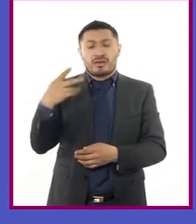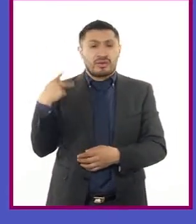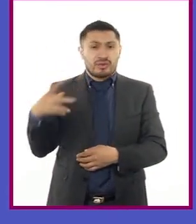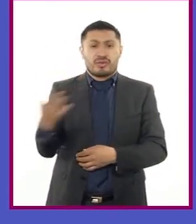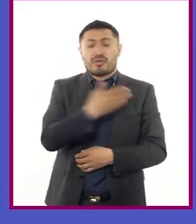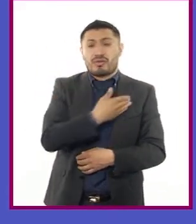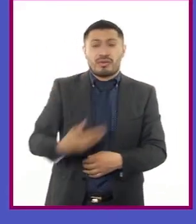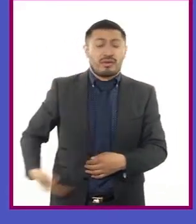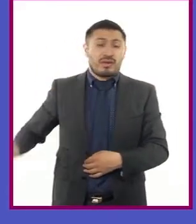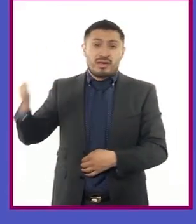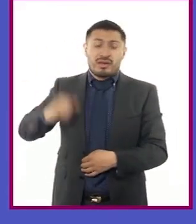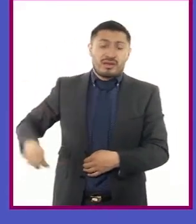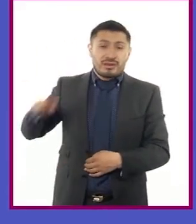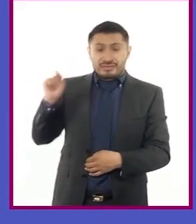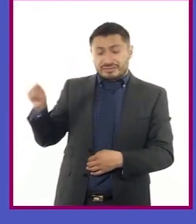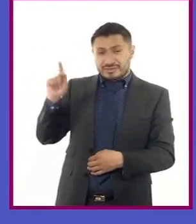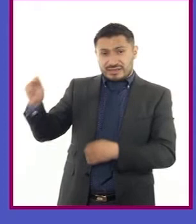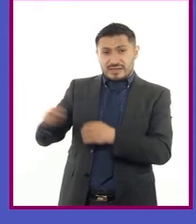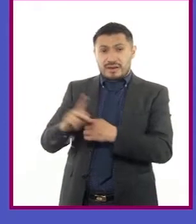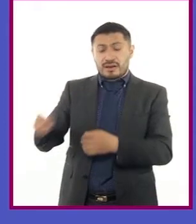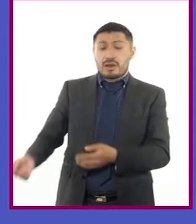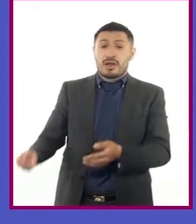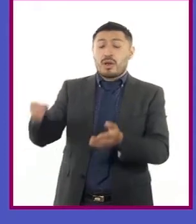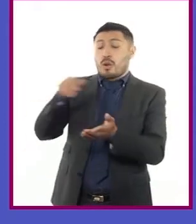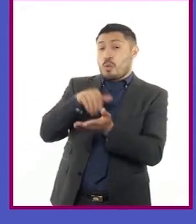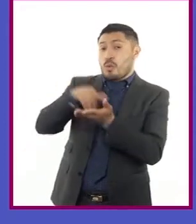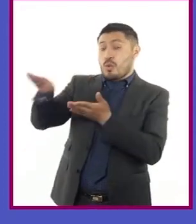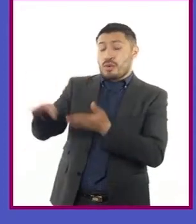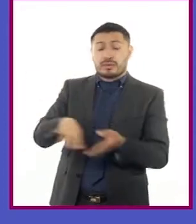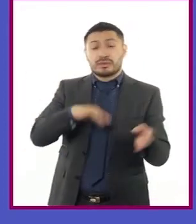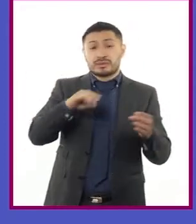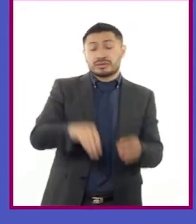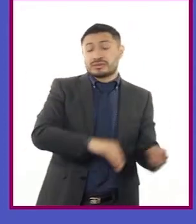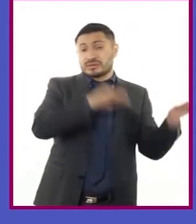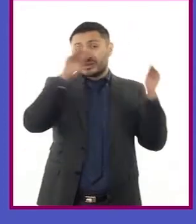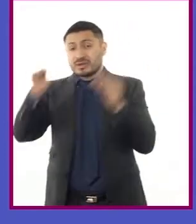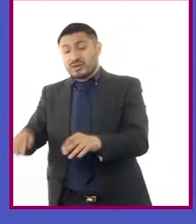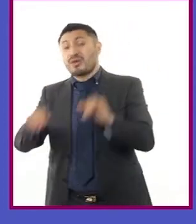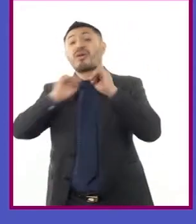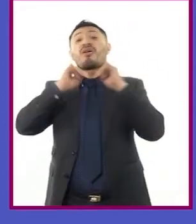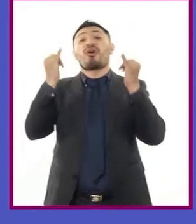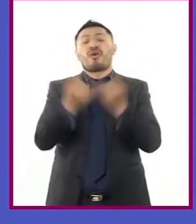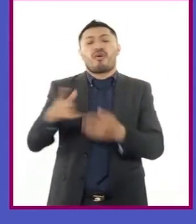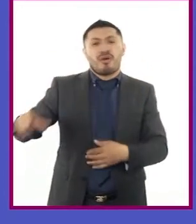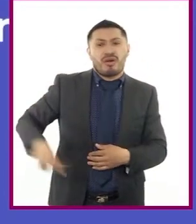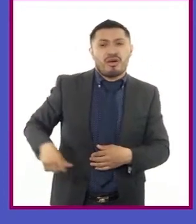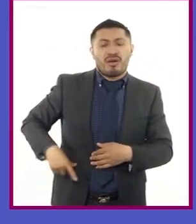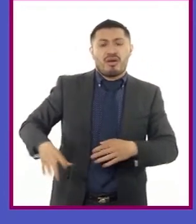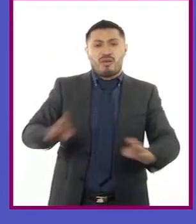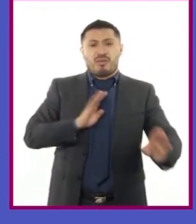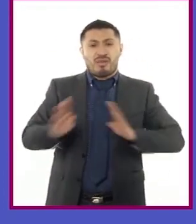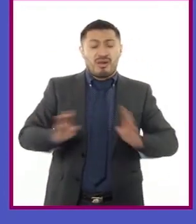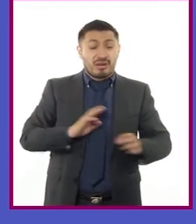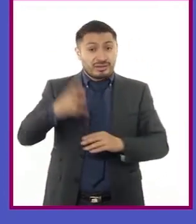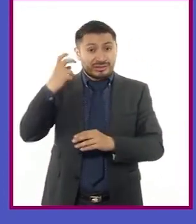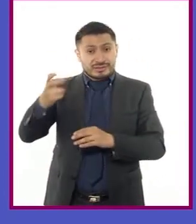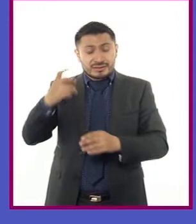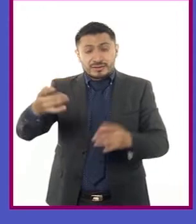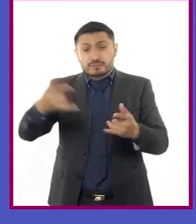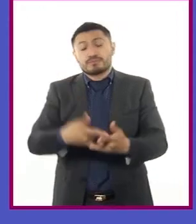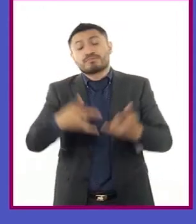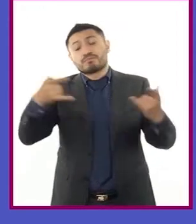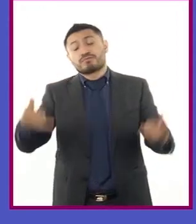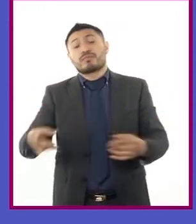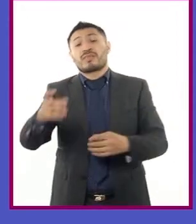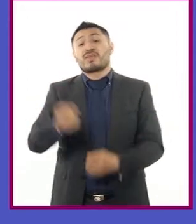presidente de aquel país se fue al exilio y se instaló una junta de gobierno militar. Por todo lo anterior, el